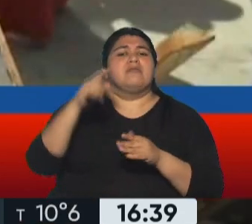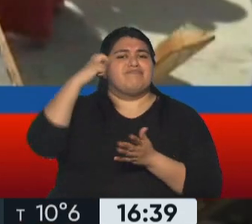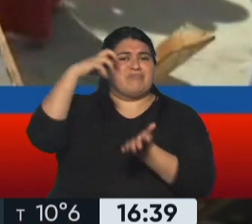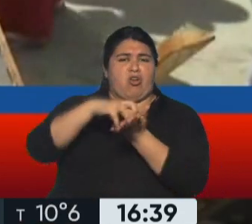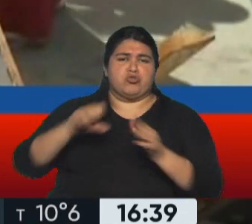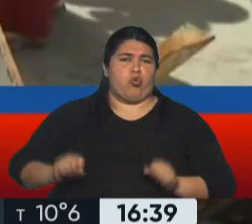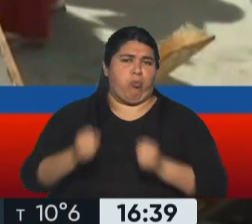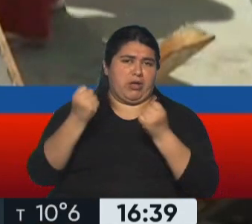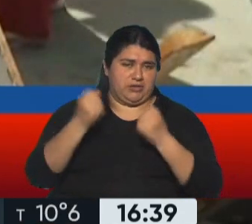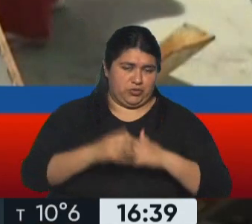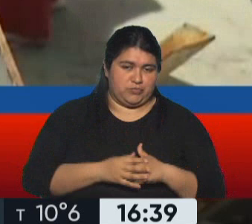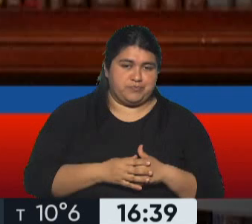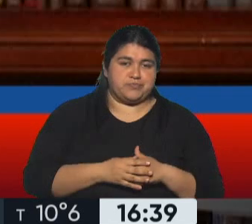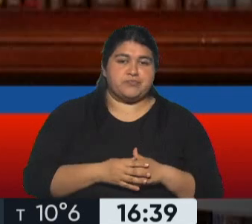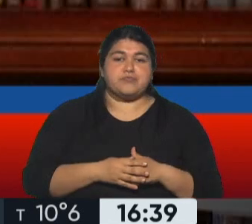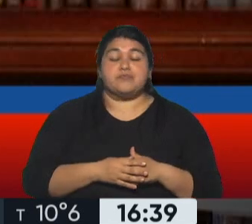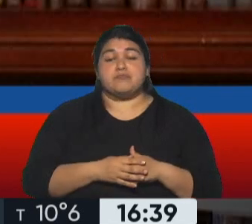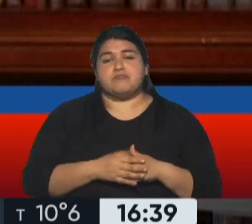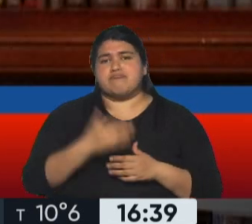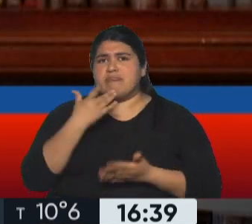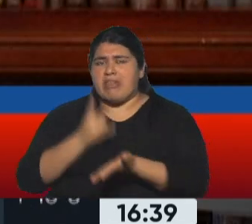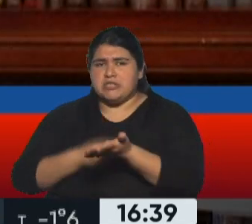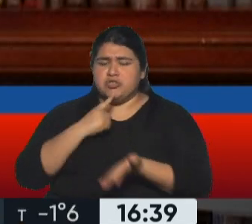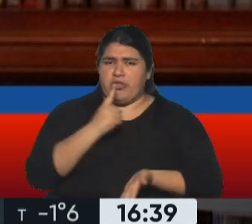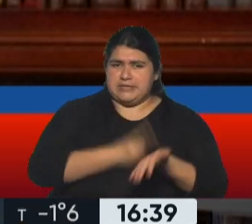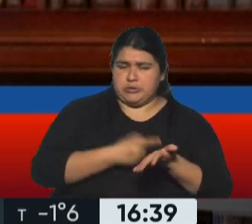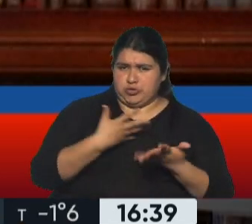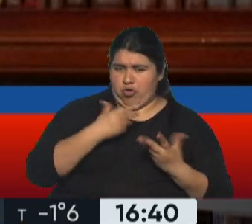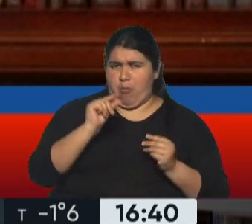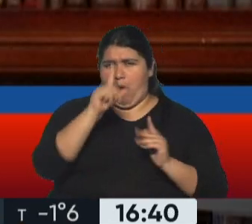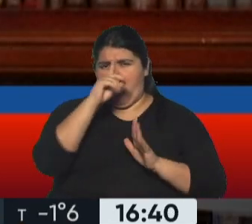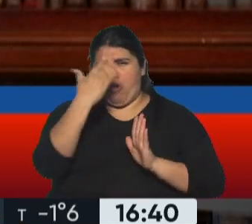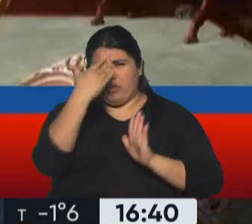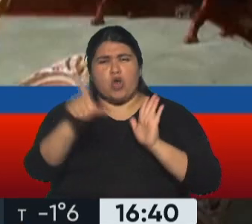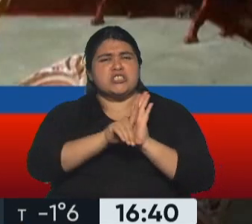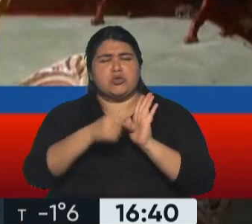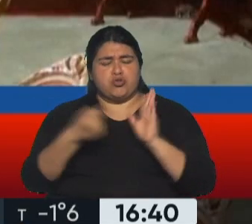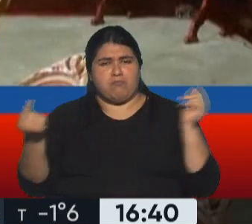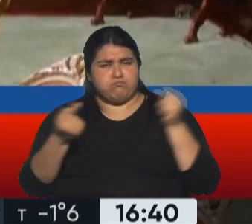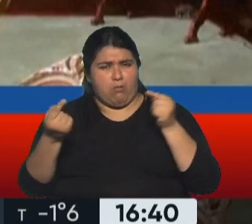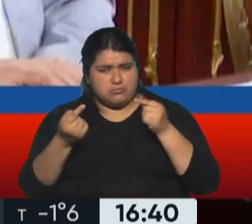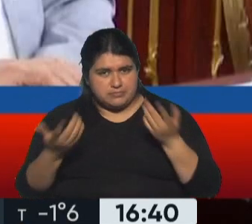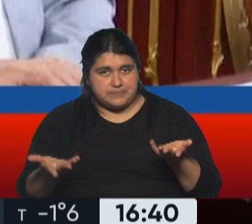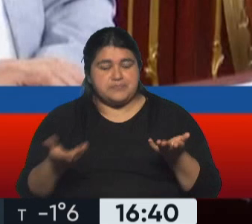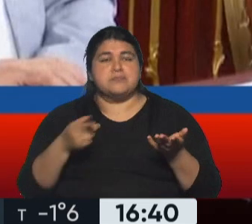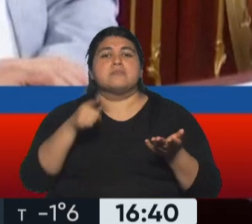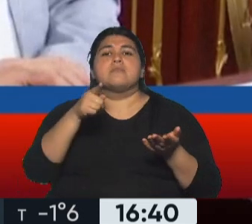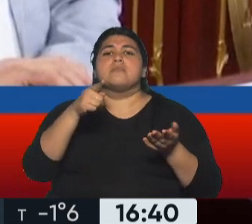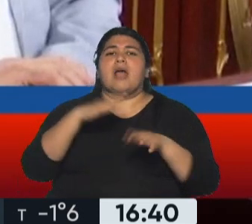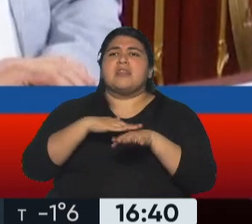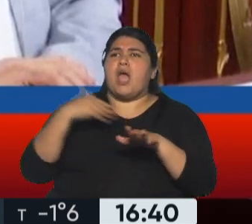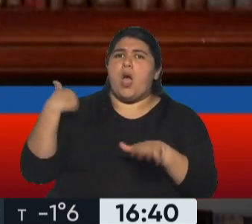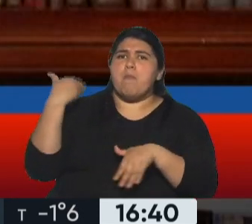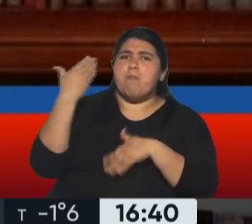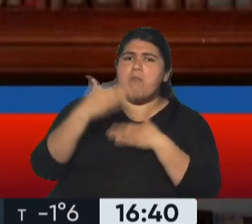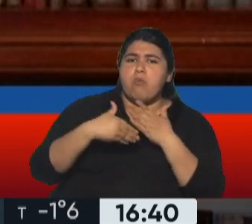parlamento. Dos decisiones al filo de la inconstitucionalidad, sobre todo porque el tiempo pasó sin que